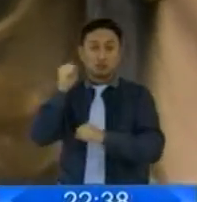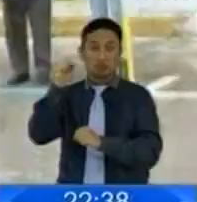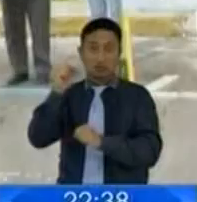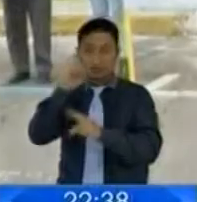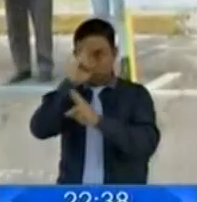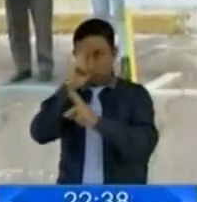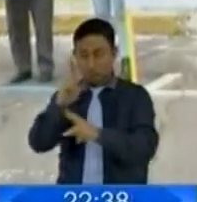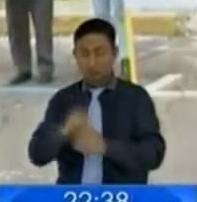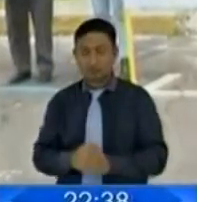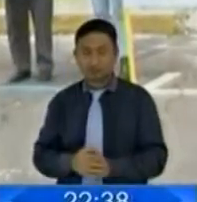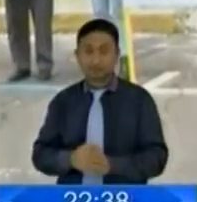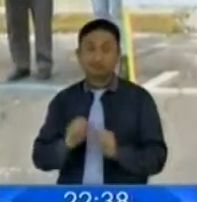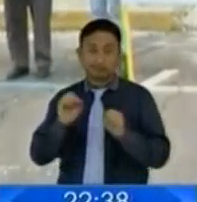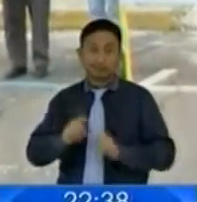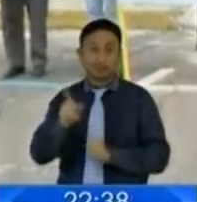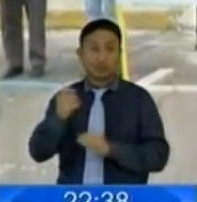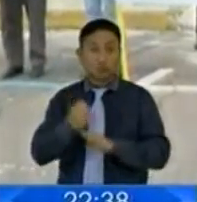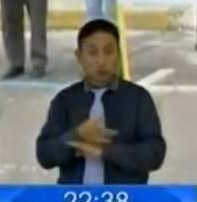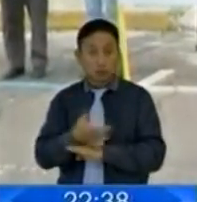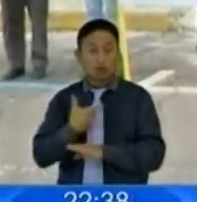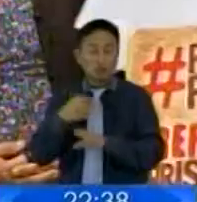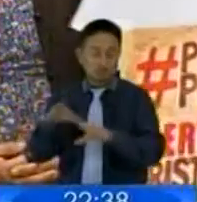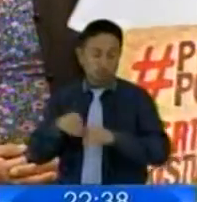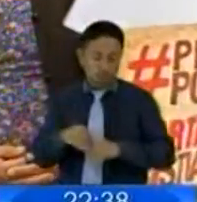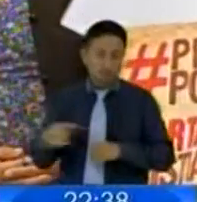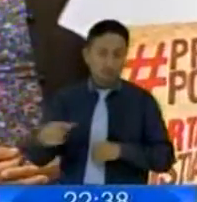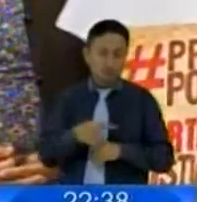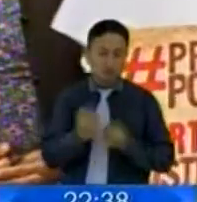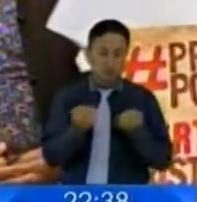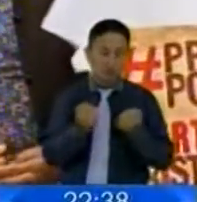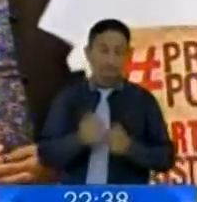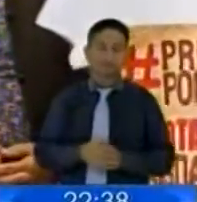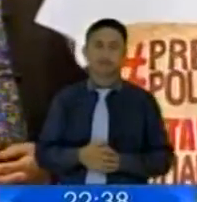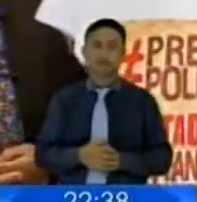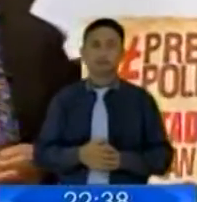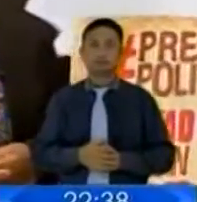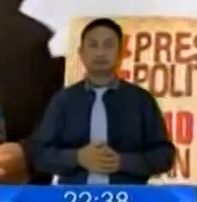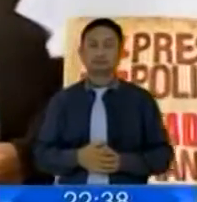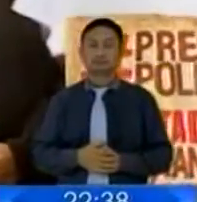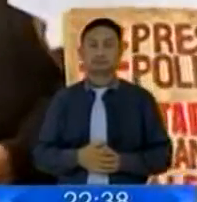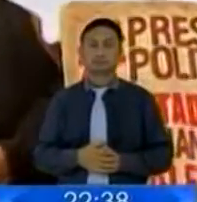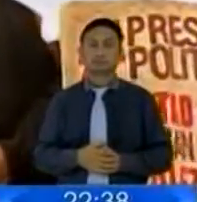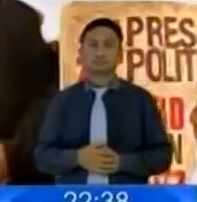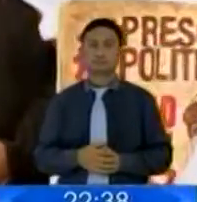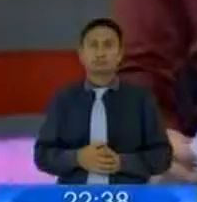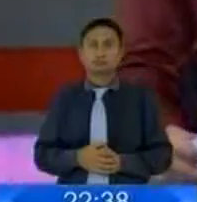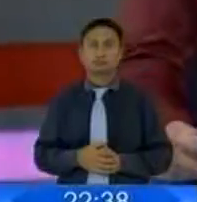humanos, por lo que tomarán las medidas necesarias en torno a este caso, informó Javier Rosero.